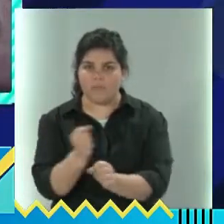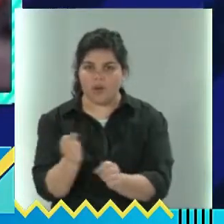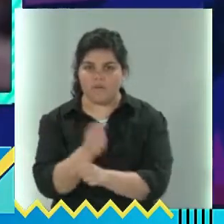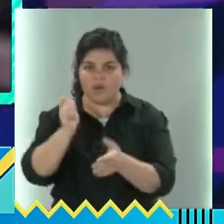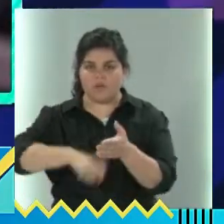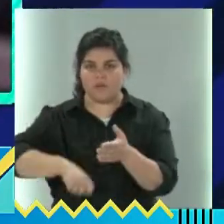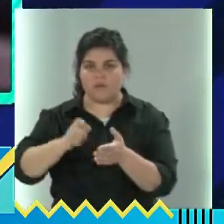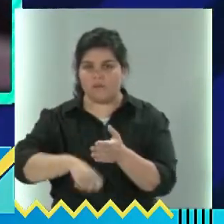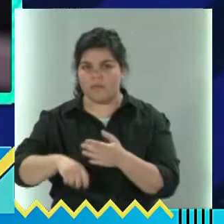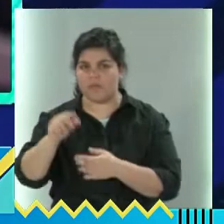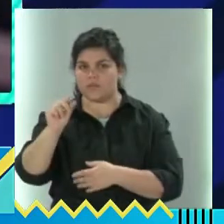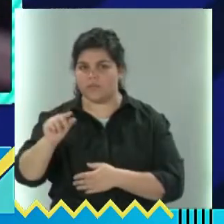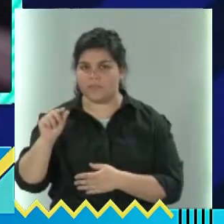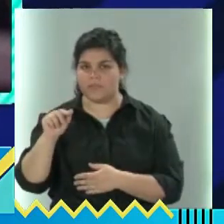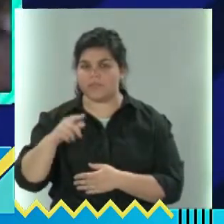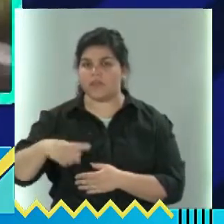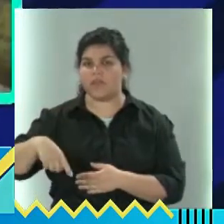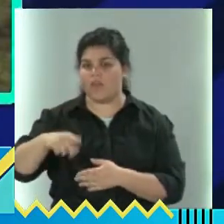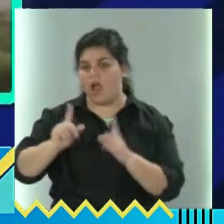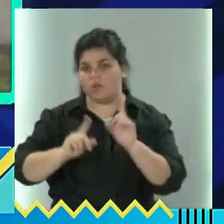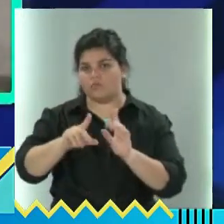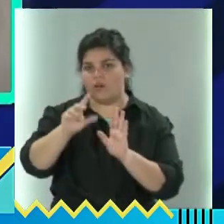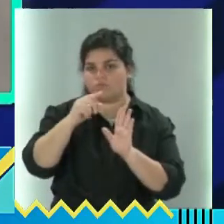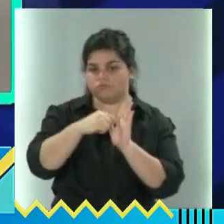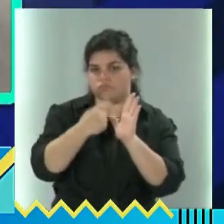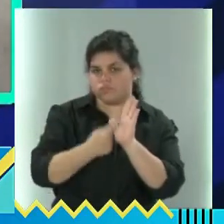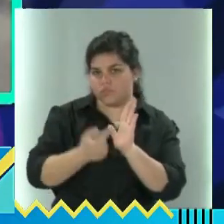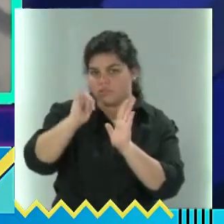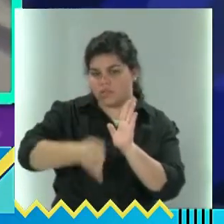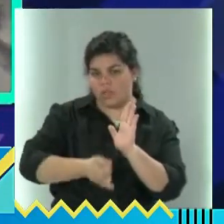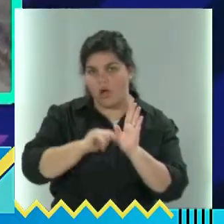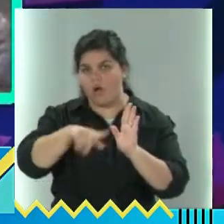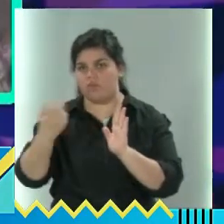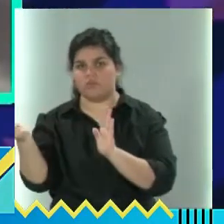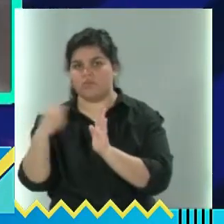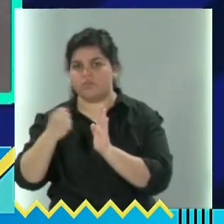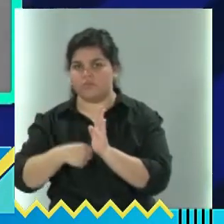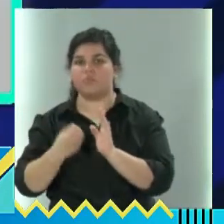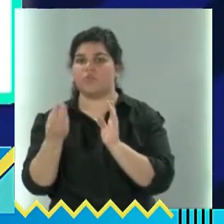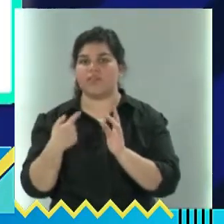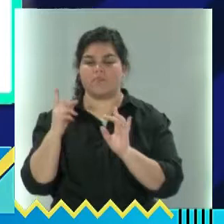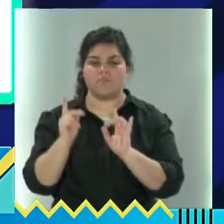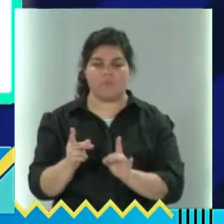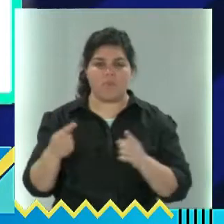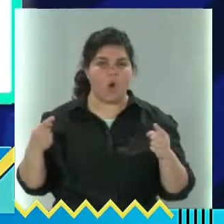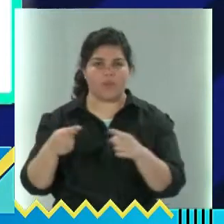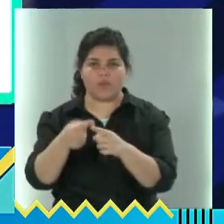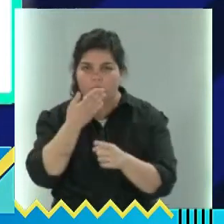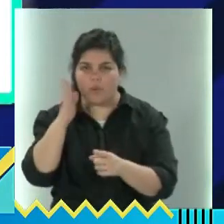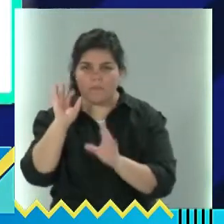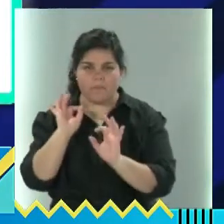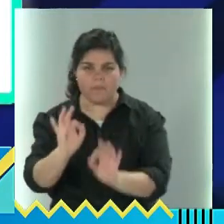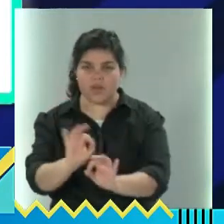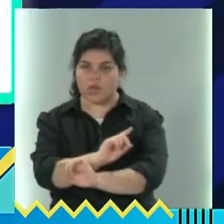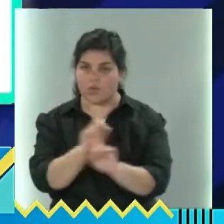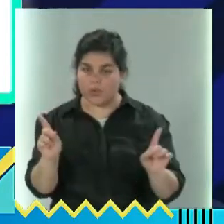de artículos de los cuales se tomaron algunos y otros fueron dejados de lado porque, como te decía, no iban con el espíritu mismo de lo que es el